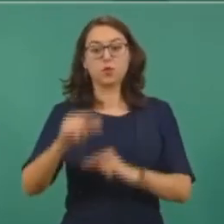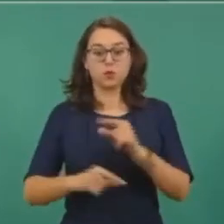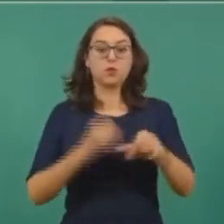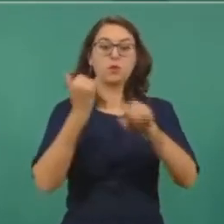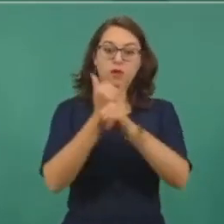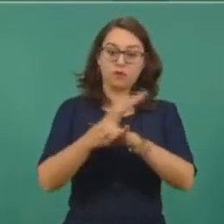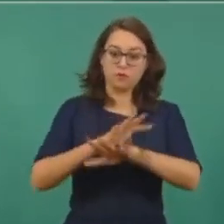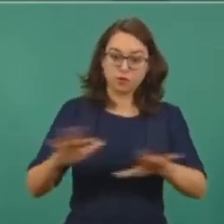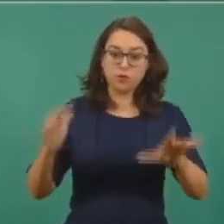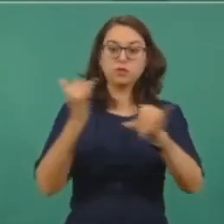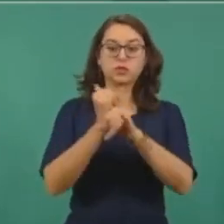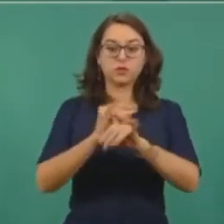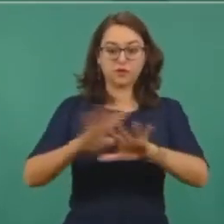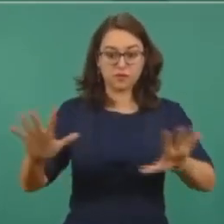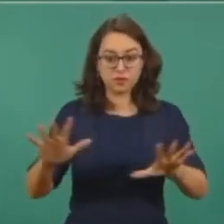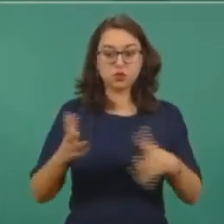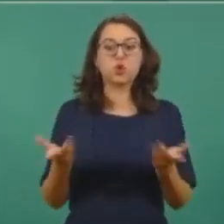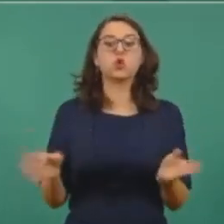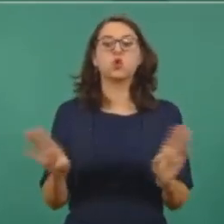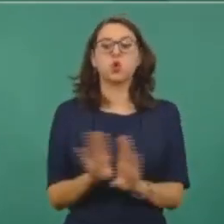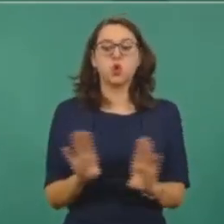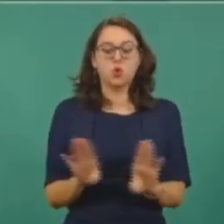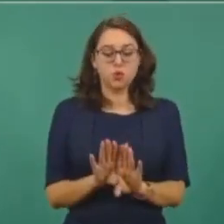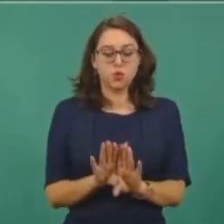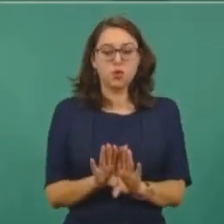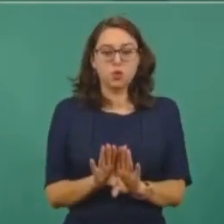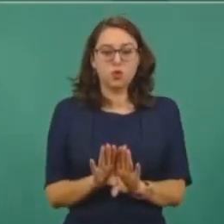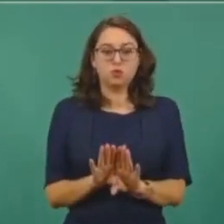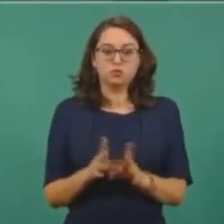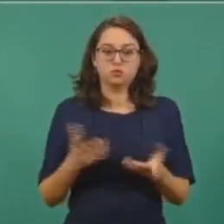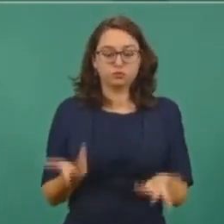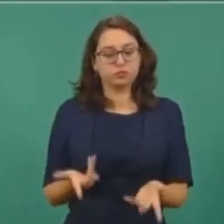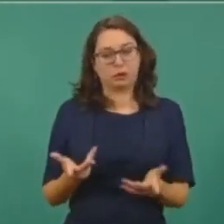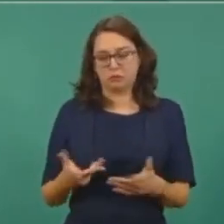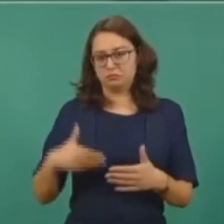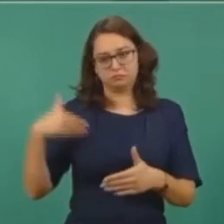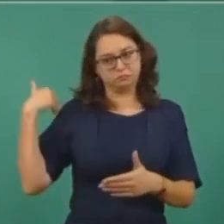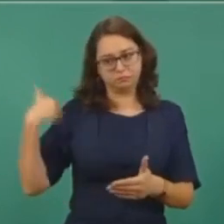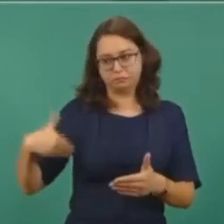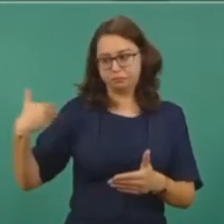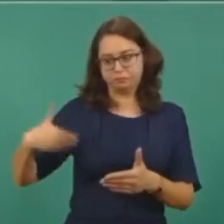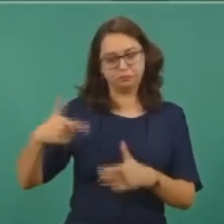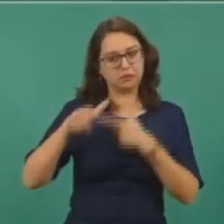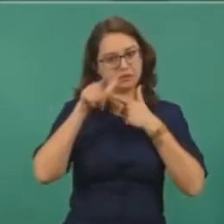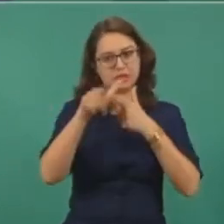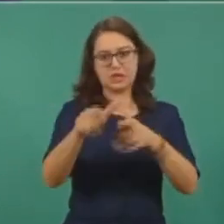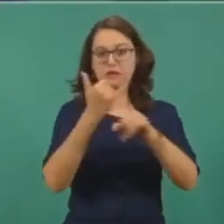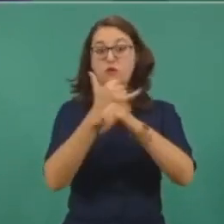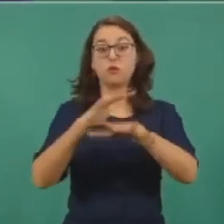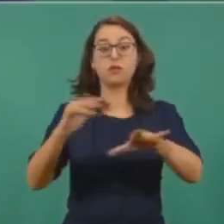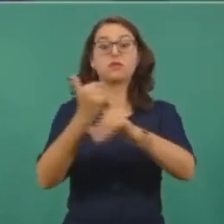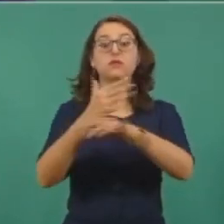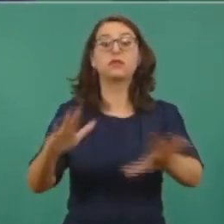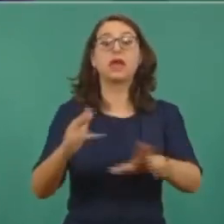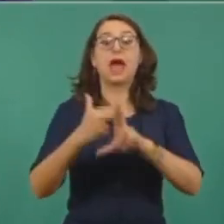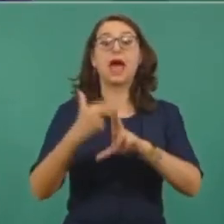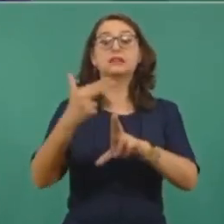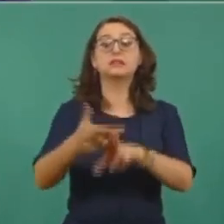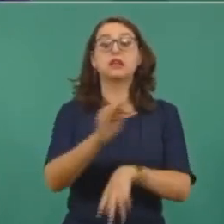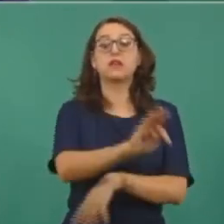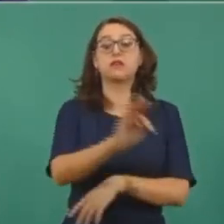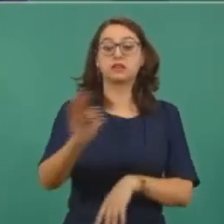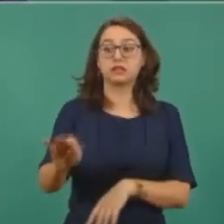pues dando a conocer, hasta donde lo permite el INE, cuáles